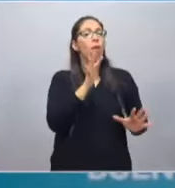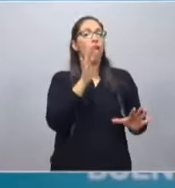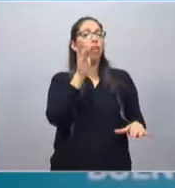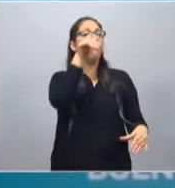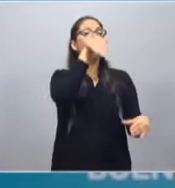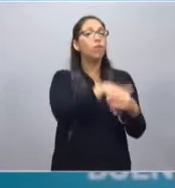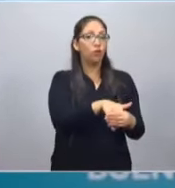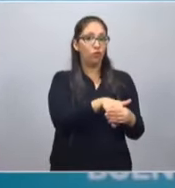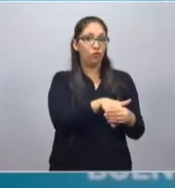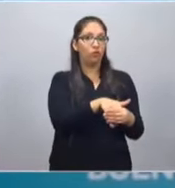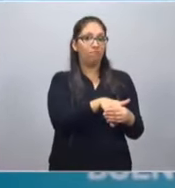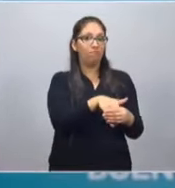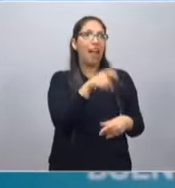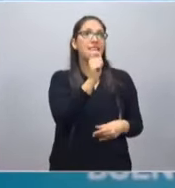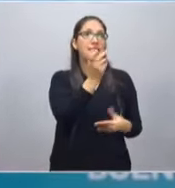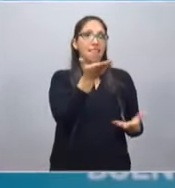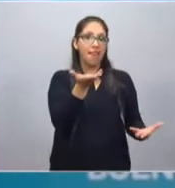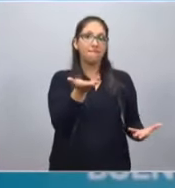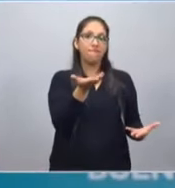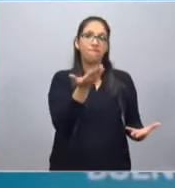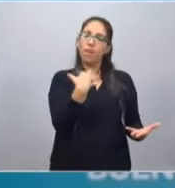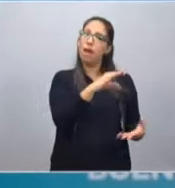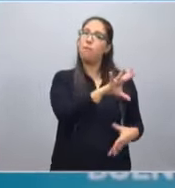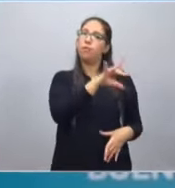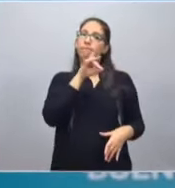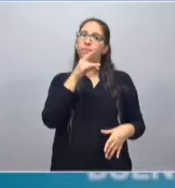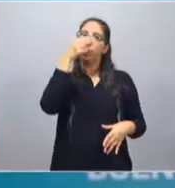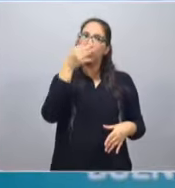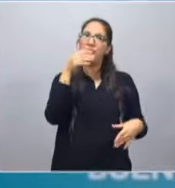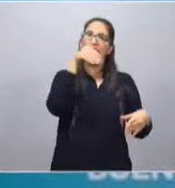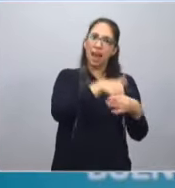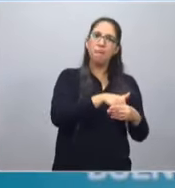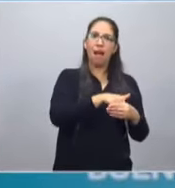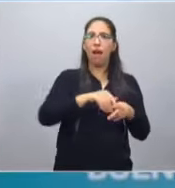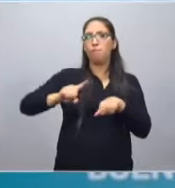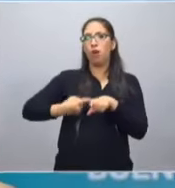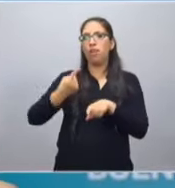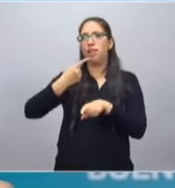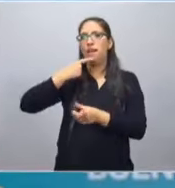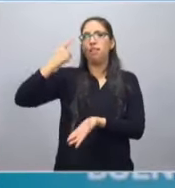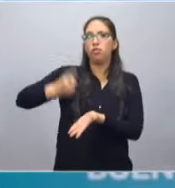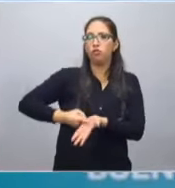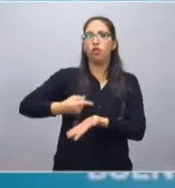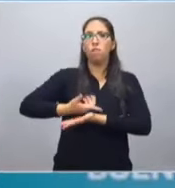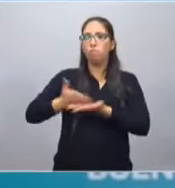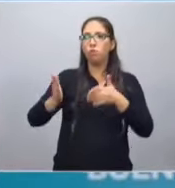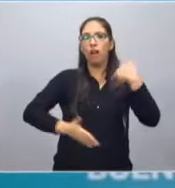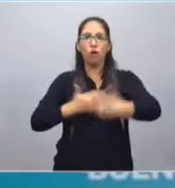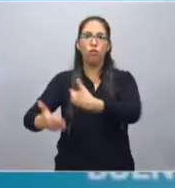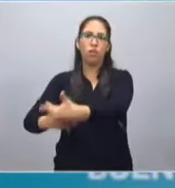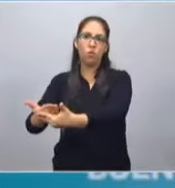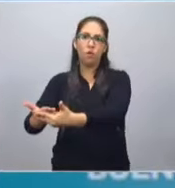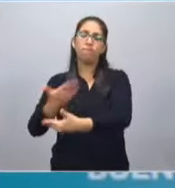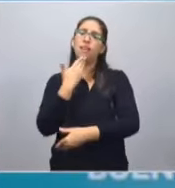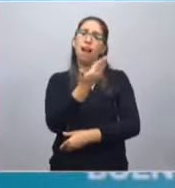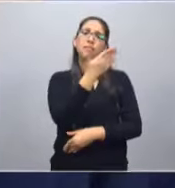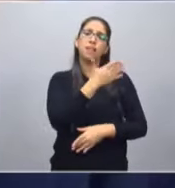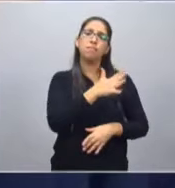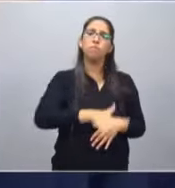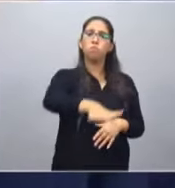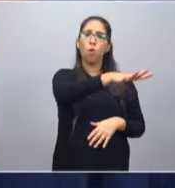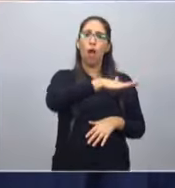cuál iba a ser el voto para que las políticas públicas continúen y gracias al pueblo bonarense